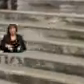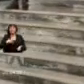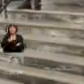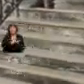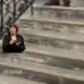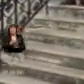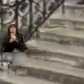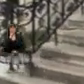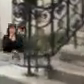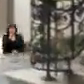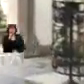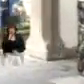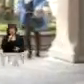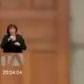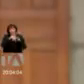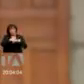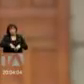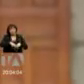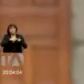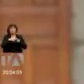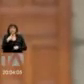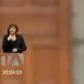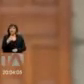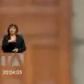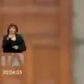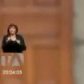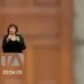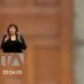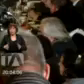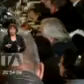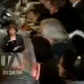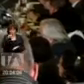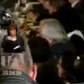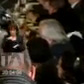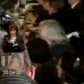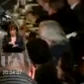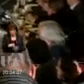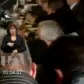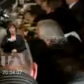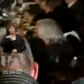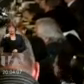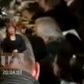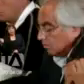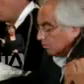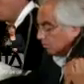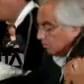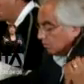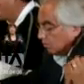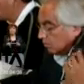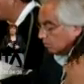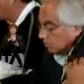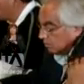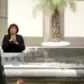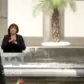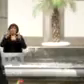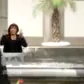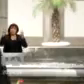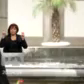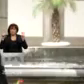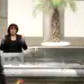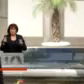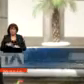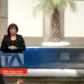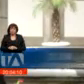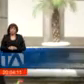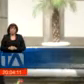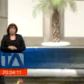deberán analizar, según el prefecto de Manabí, Leonardo Orlando. Sin embargo, también hubo otras posibilidades que fueron discutidas en este encuentro. Ojalá que